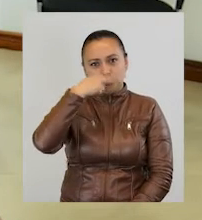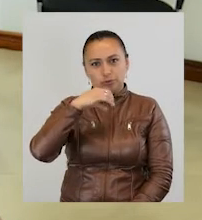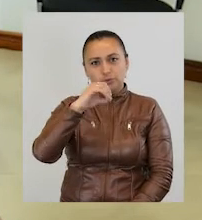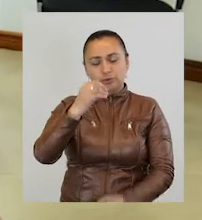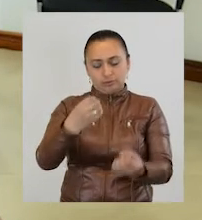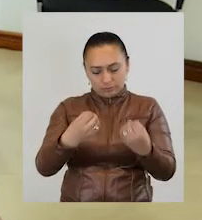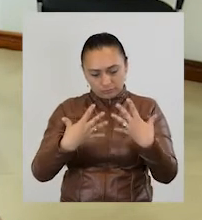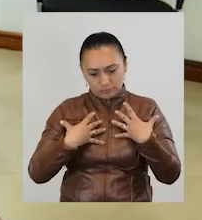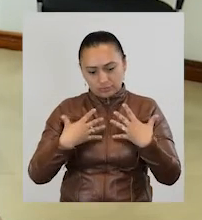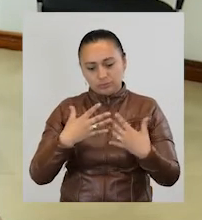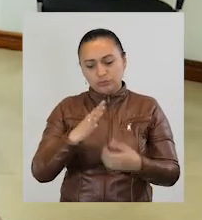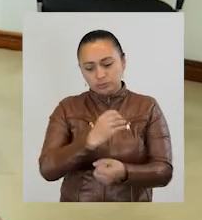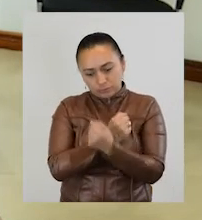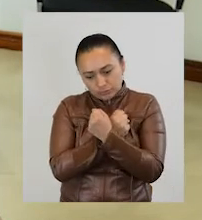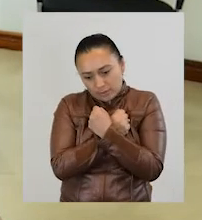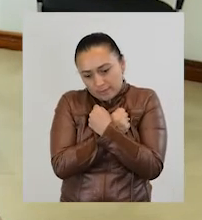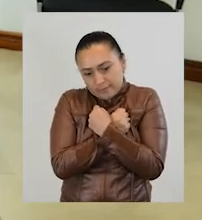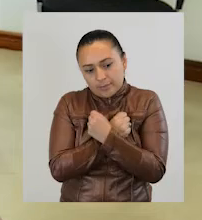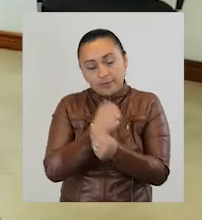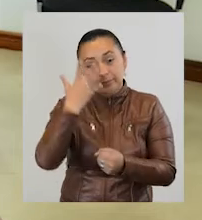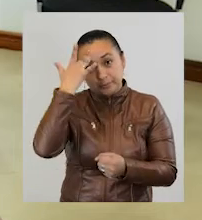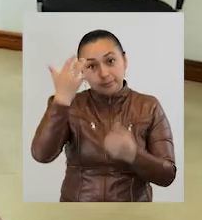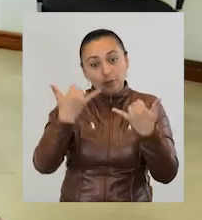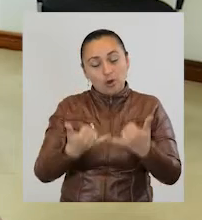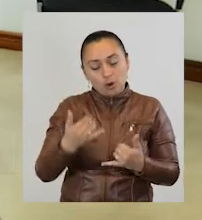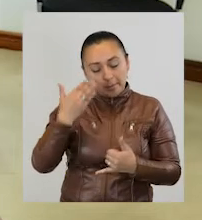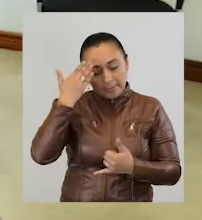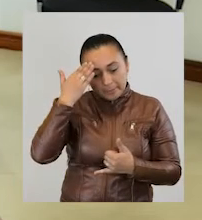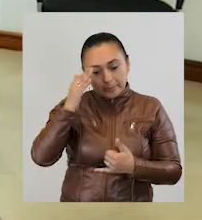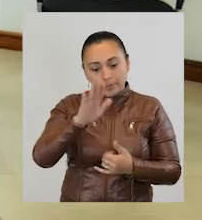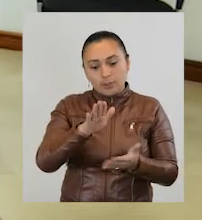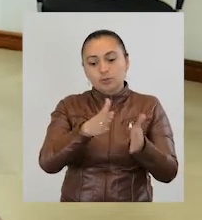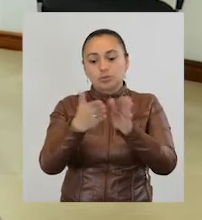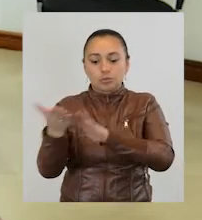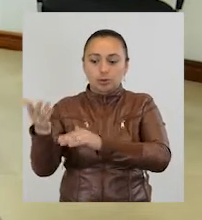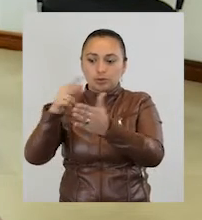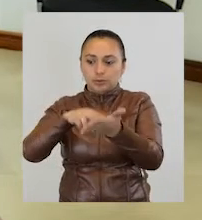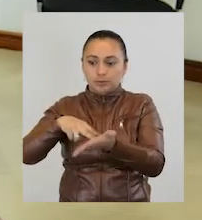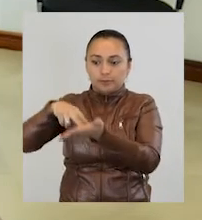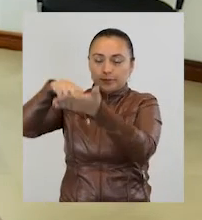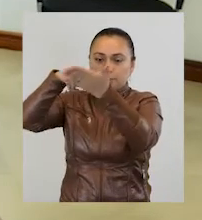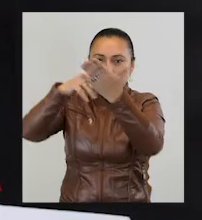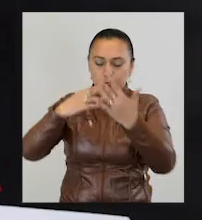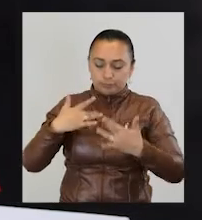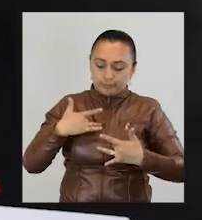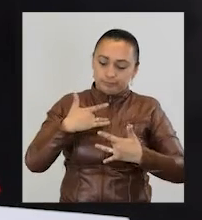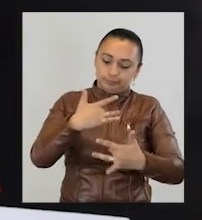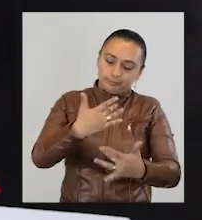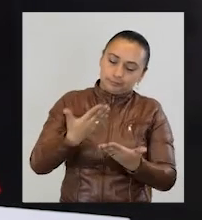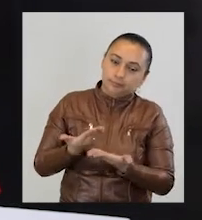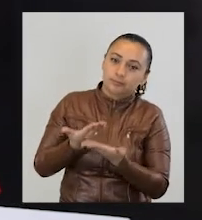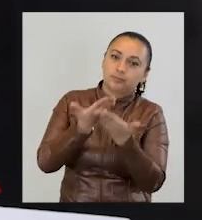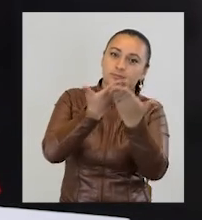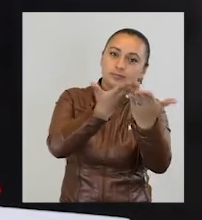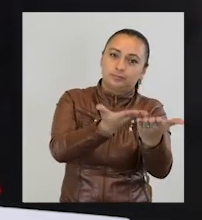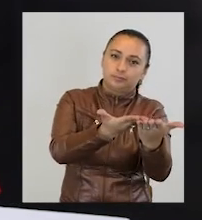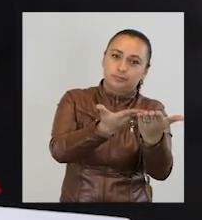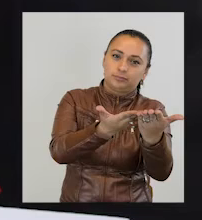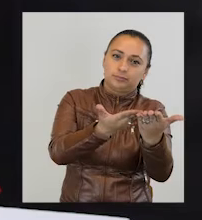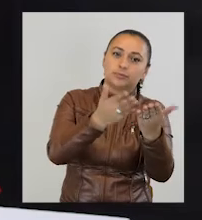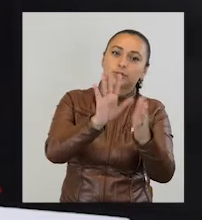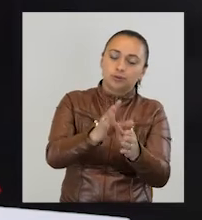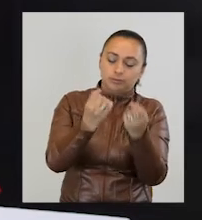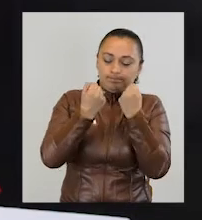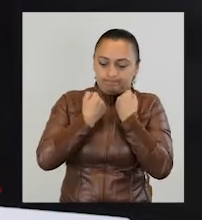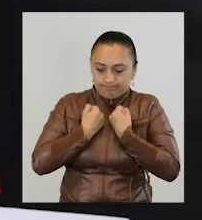resurrección. Señor Dios nuestro, tu Hijo nos dejó esta prenda de su amor. Al celebrar pues el memorial de su muerte y resurrección, te